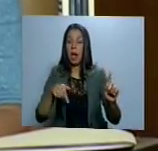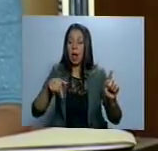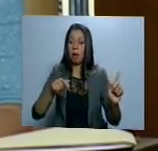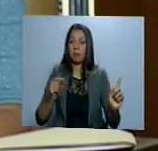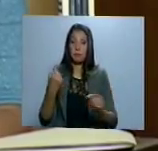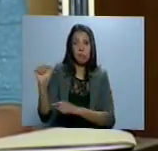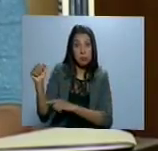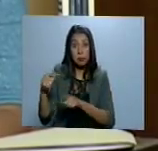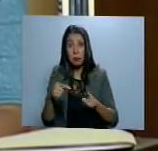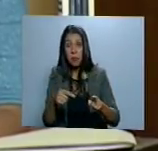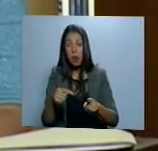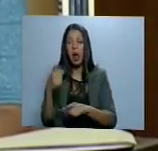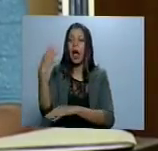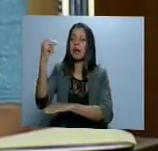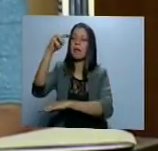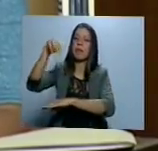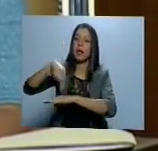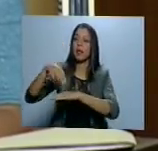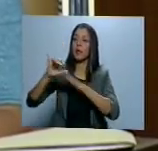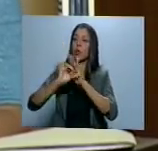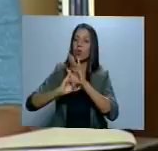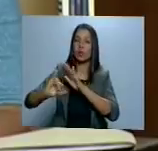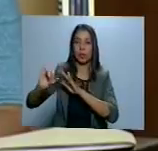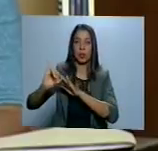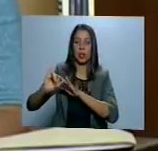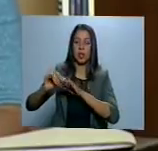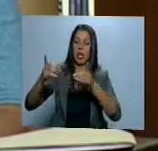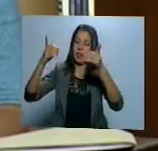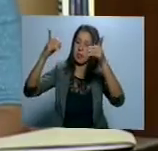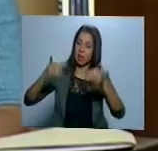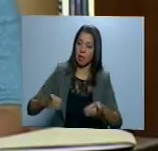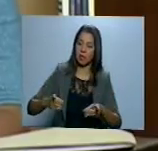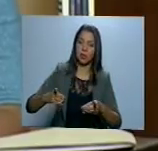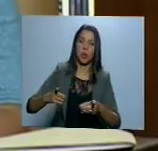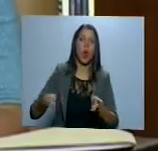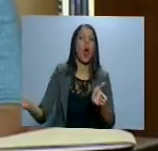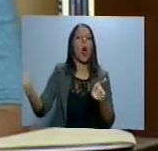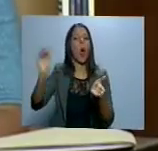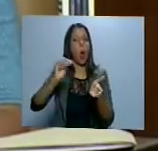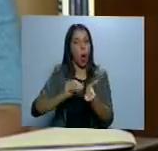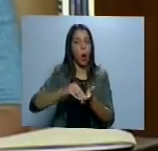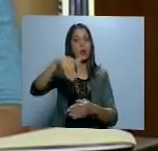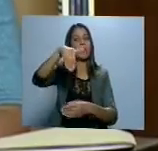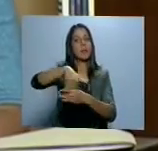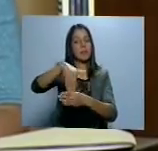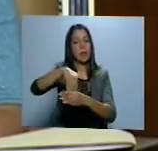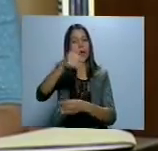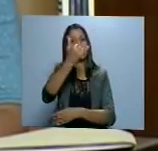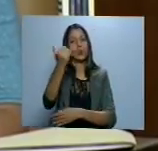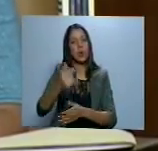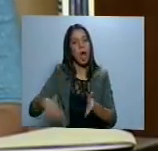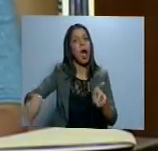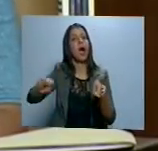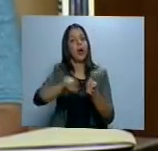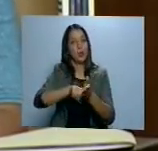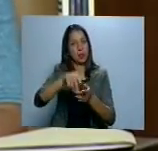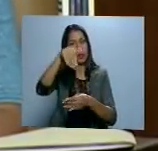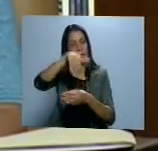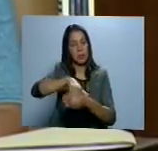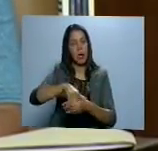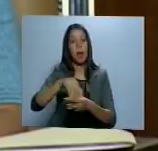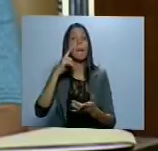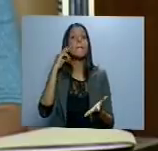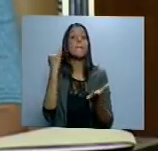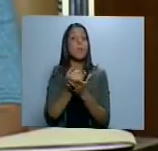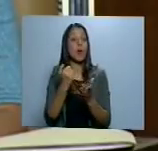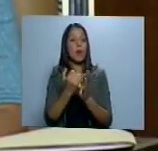Nacional Constituyente, a realizar el evento electoral en ese estado. Y allí están los